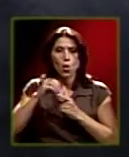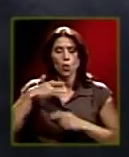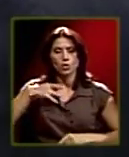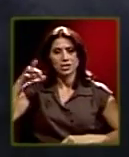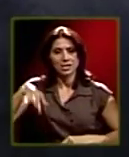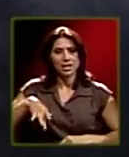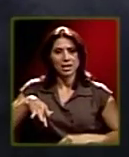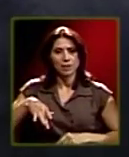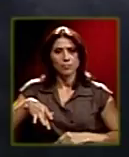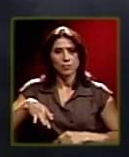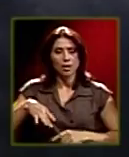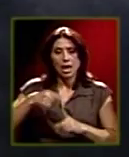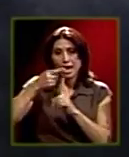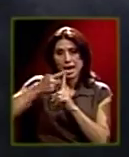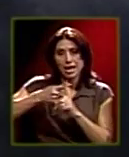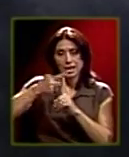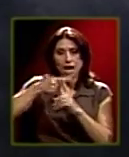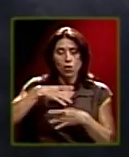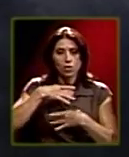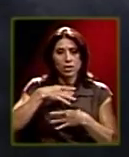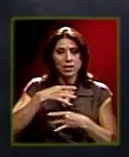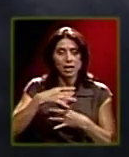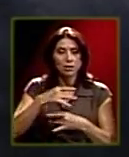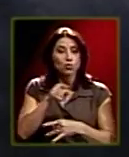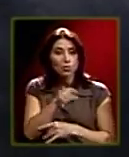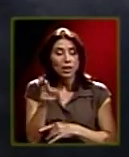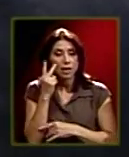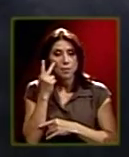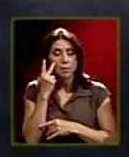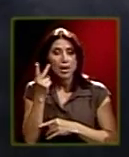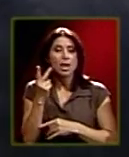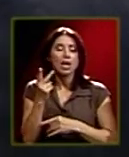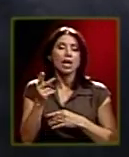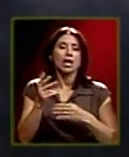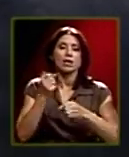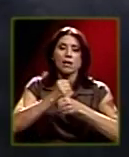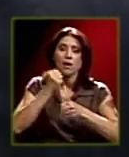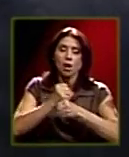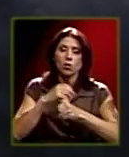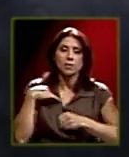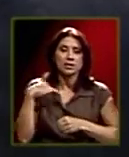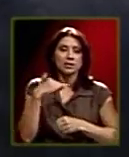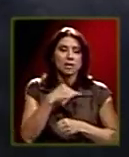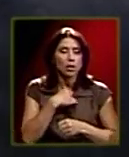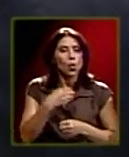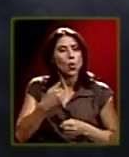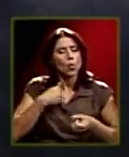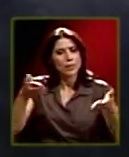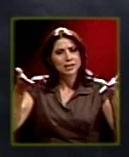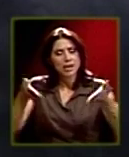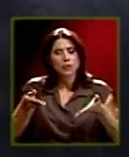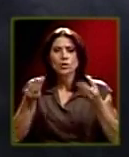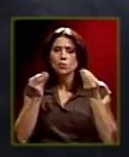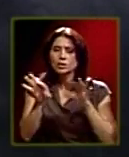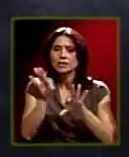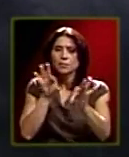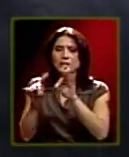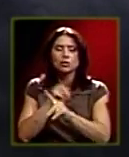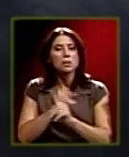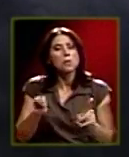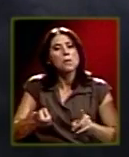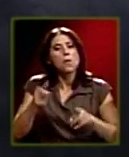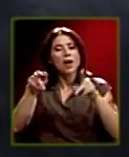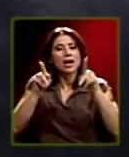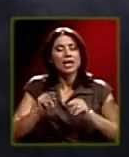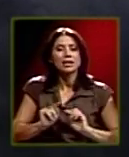interés, y usted ve en los récords del ministerio, hubo anuncios, hubo presentaciones, hubo invitaciones, y muy poca gente se acercaba a